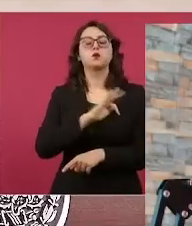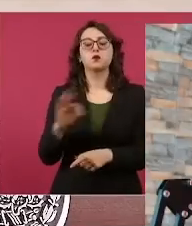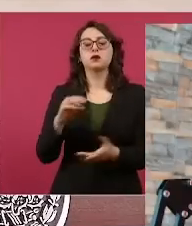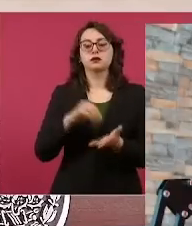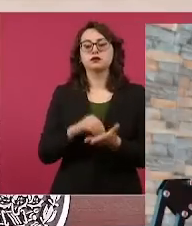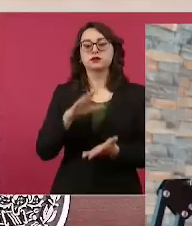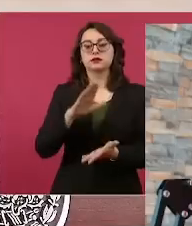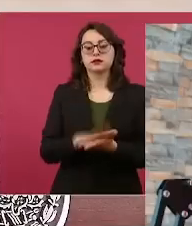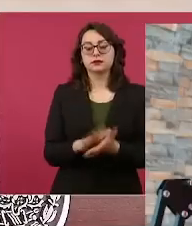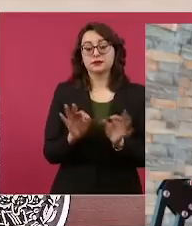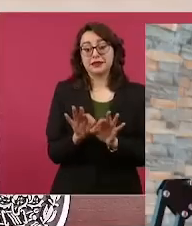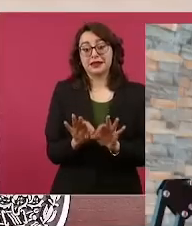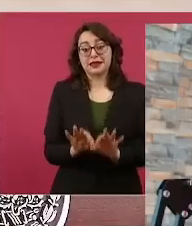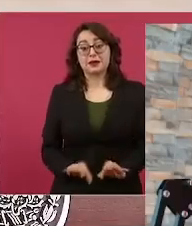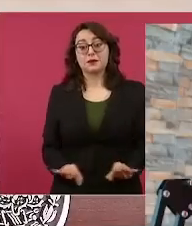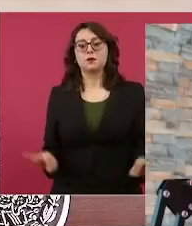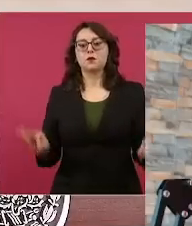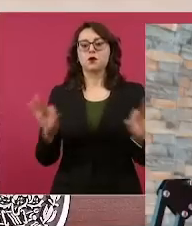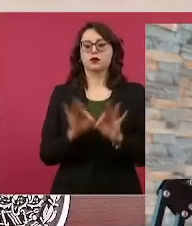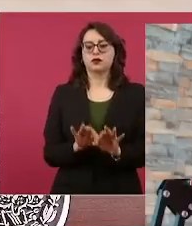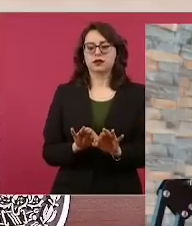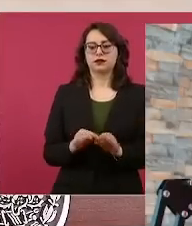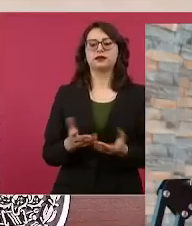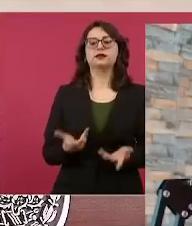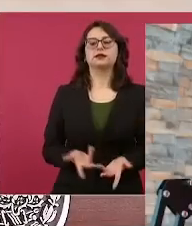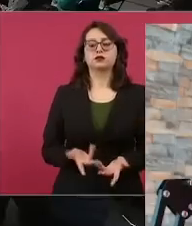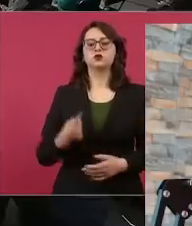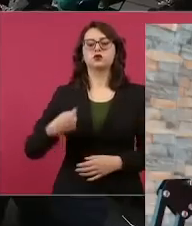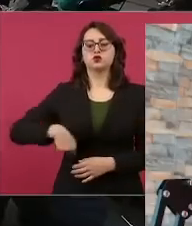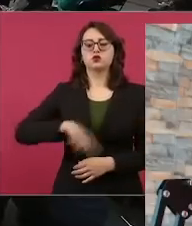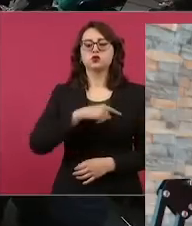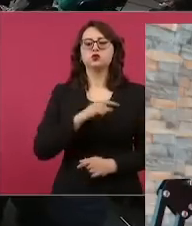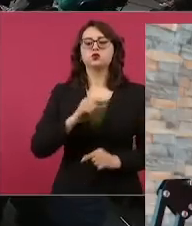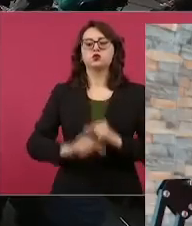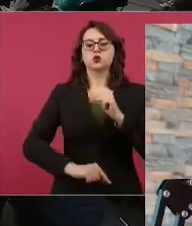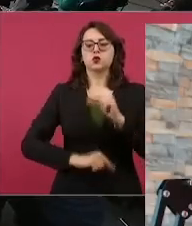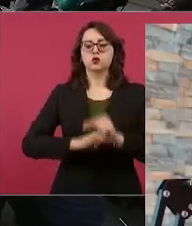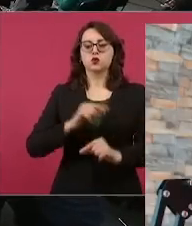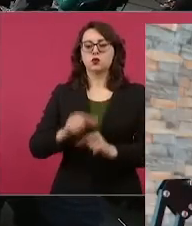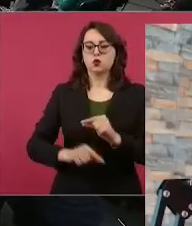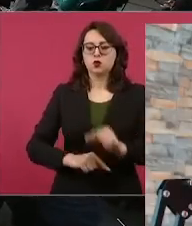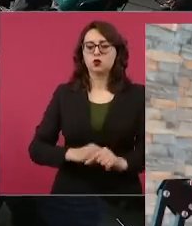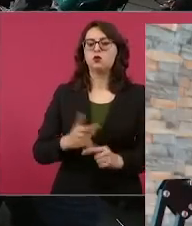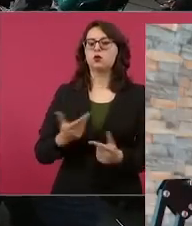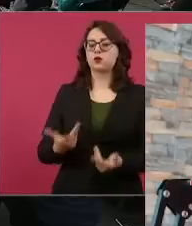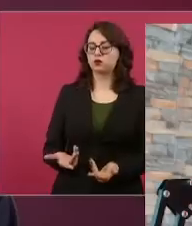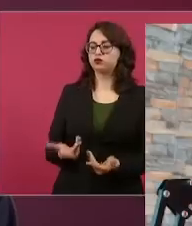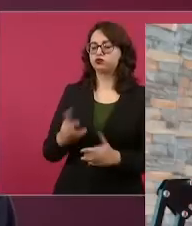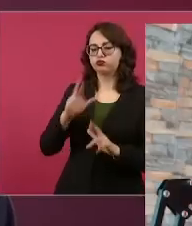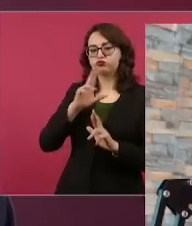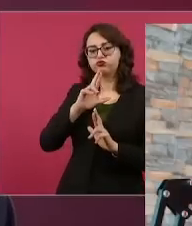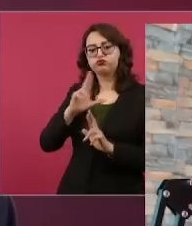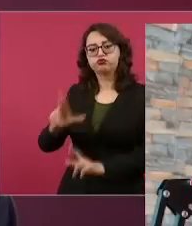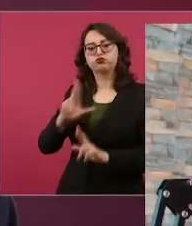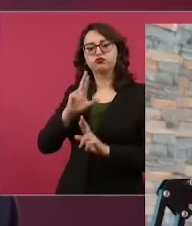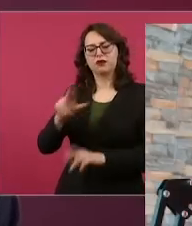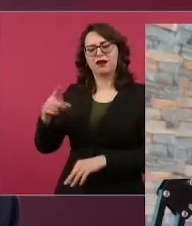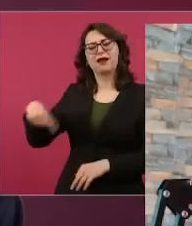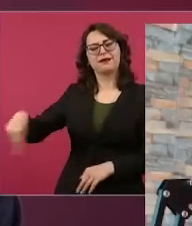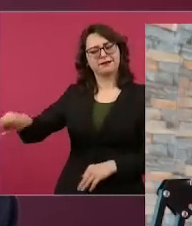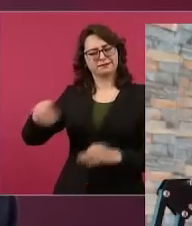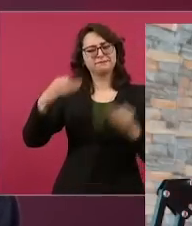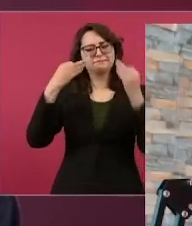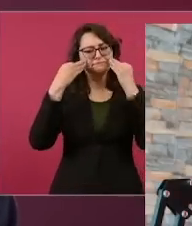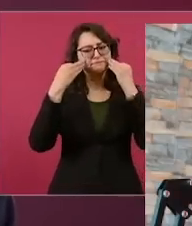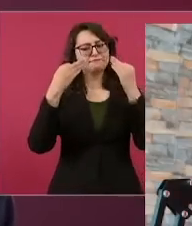importante es que hemos sido resolviendo sus demandas como les consta a ellos y